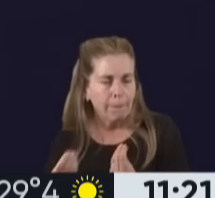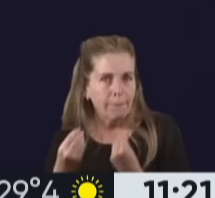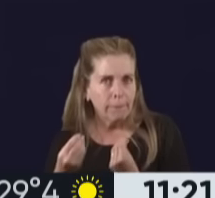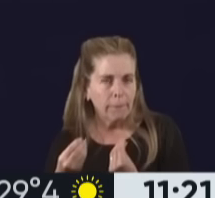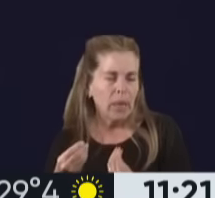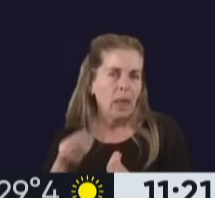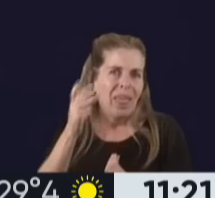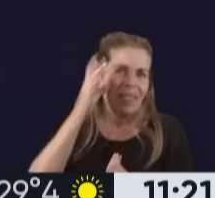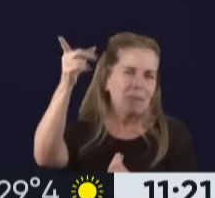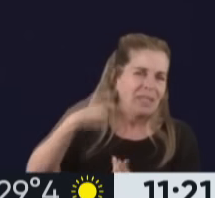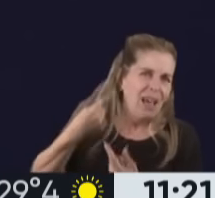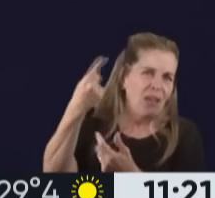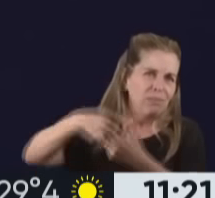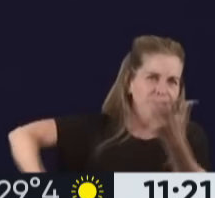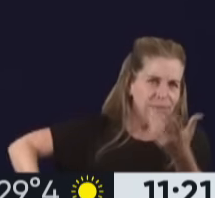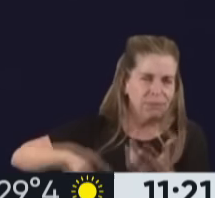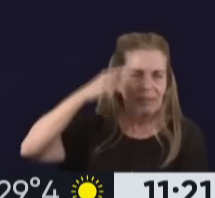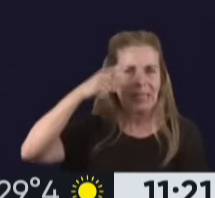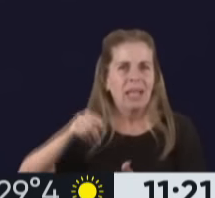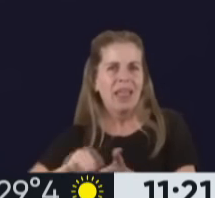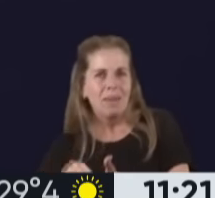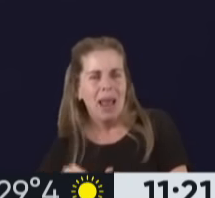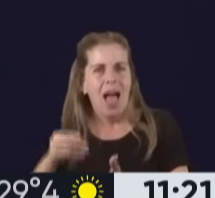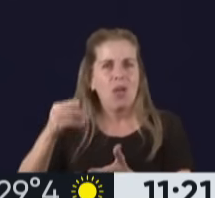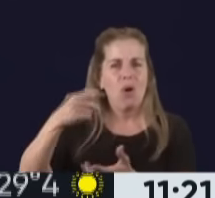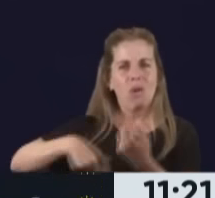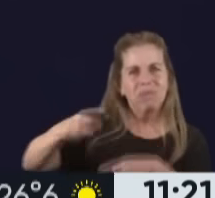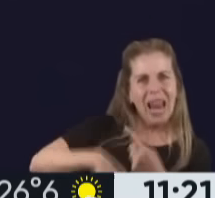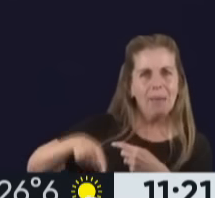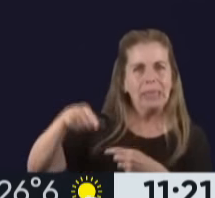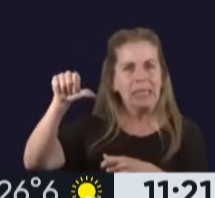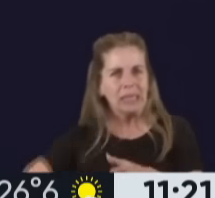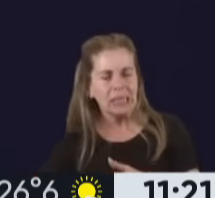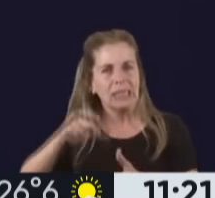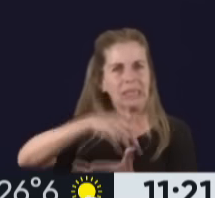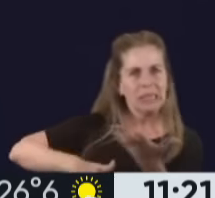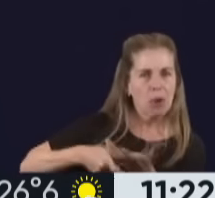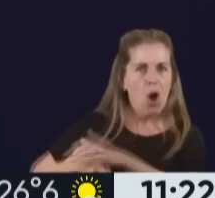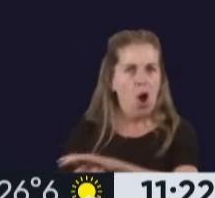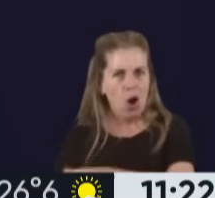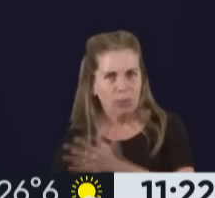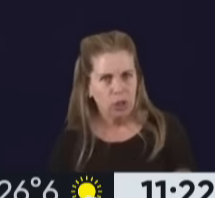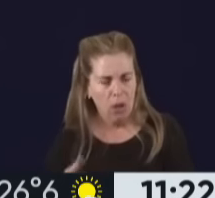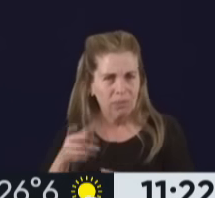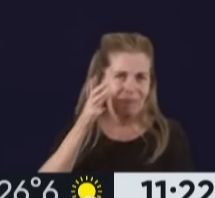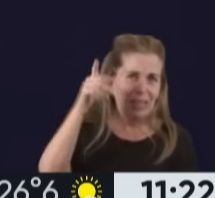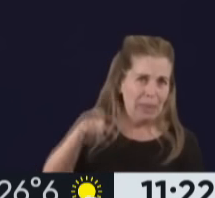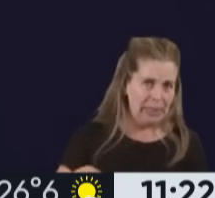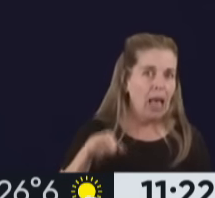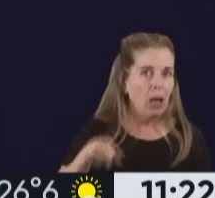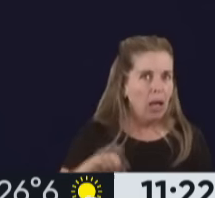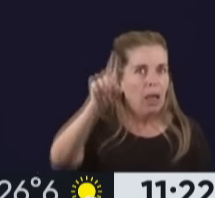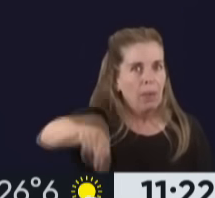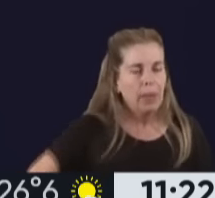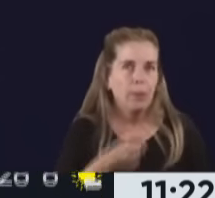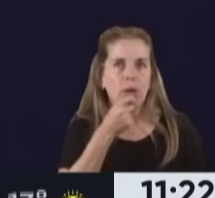capas burocráticas, descontrol administrativo y manejos incompatibles con una política transparente. Esto provocó irregularidades como